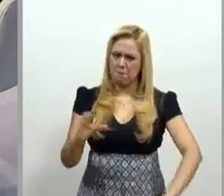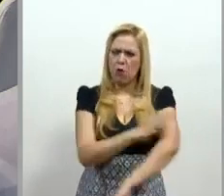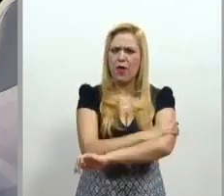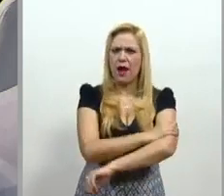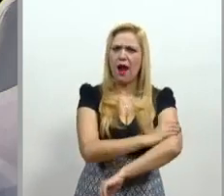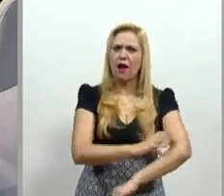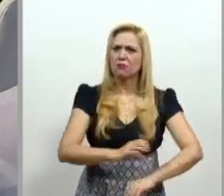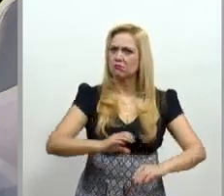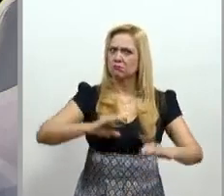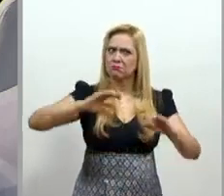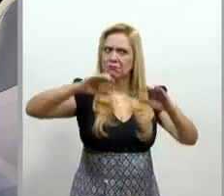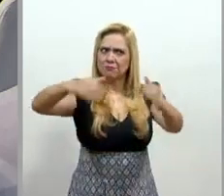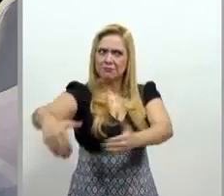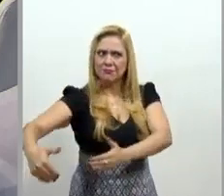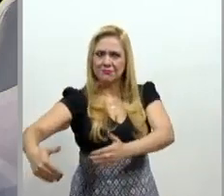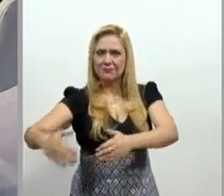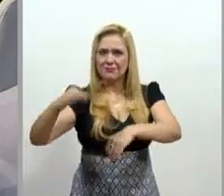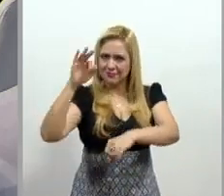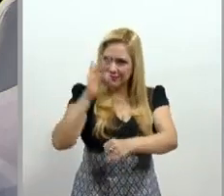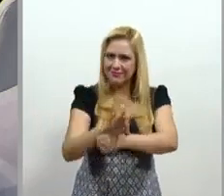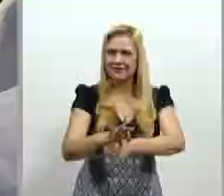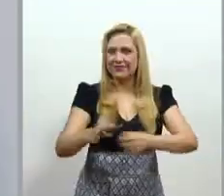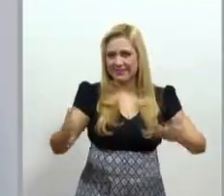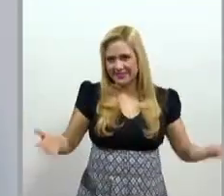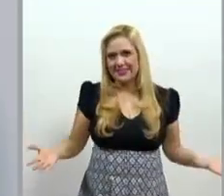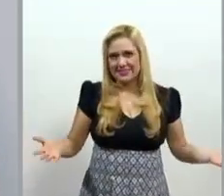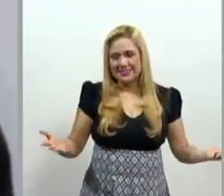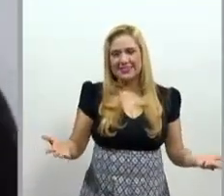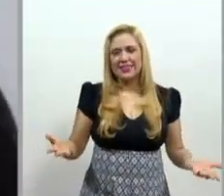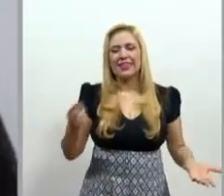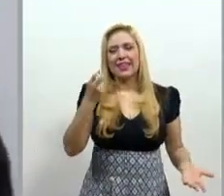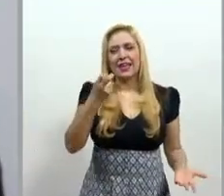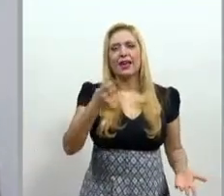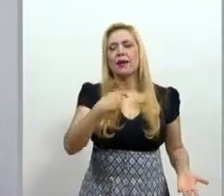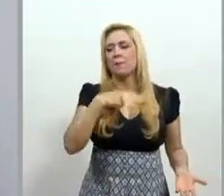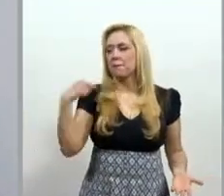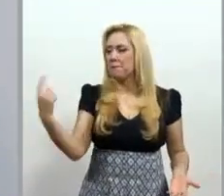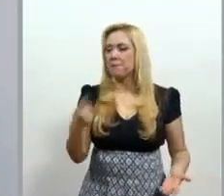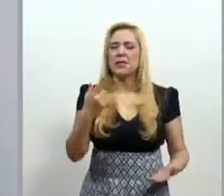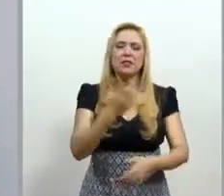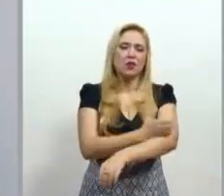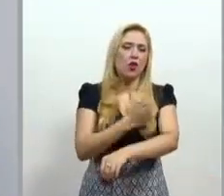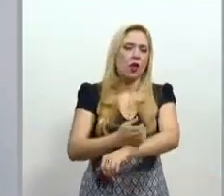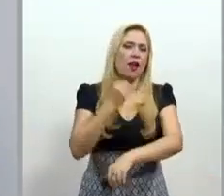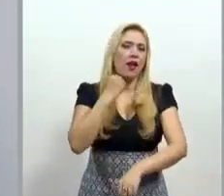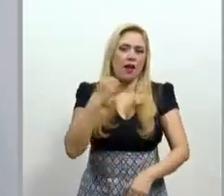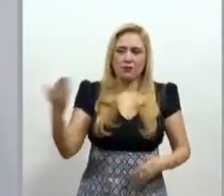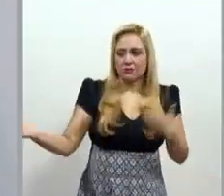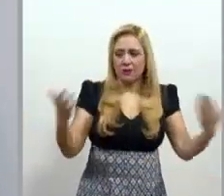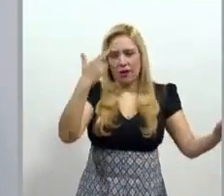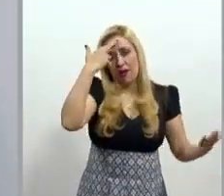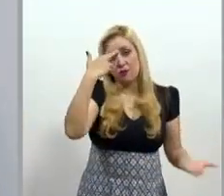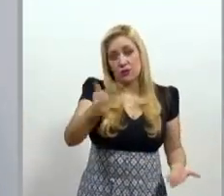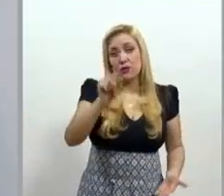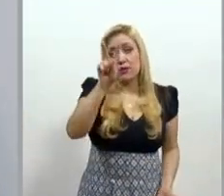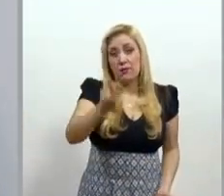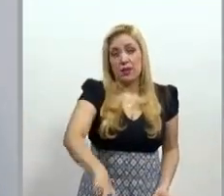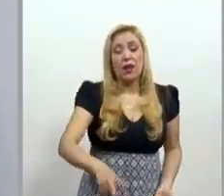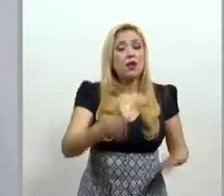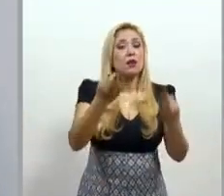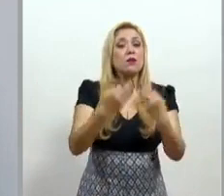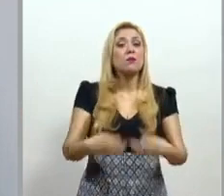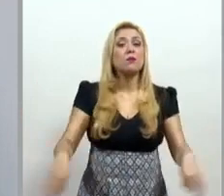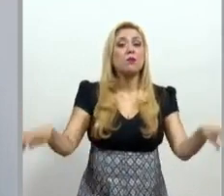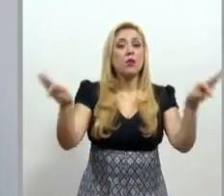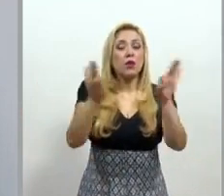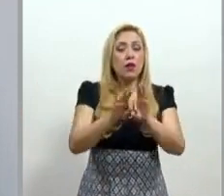defensoras ambientales. Y aquí traigo a colación lo que mis colegas han señalado de manera muy precisa y es la importancia del